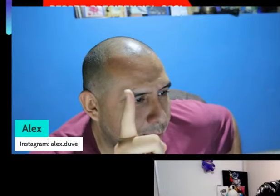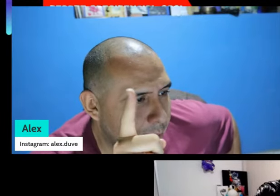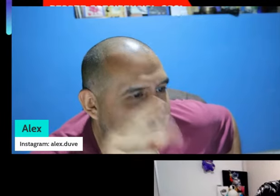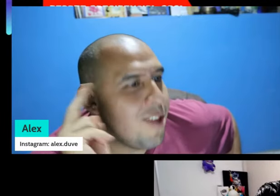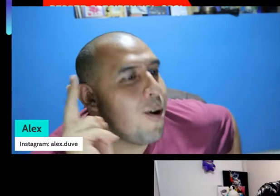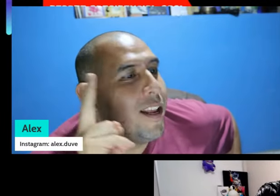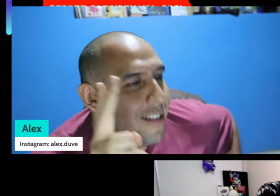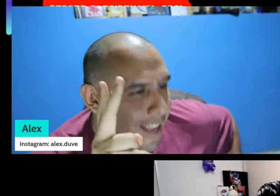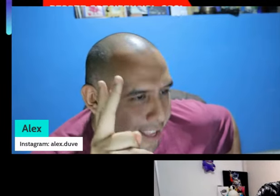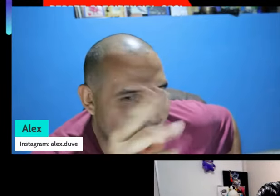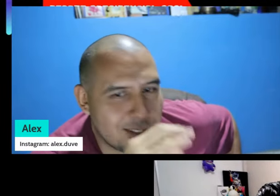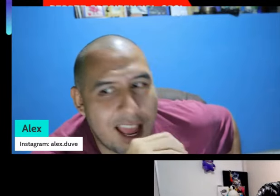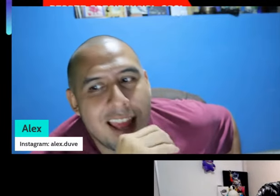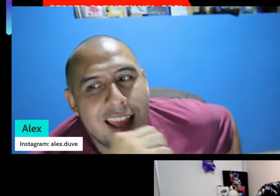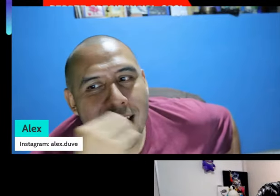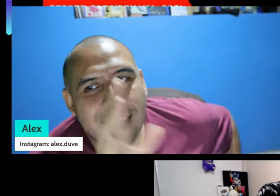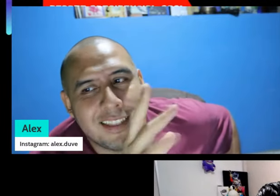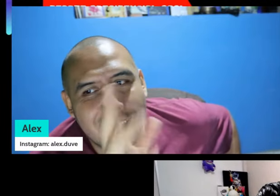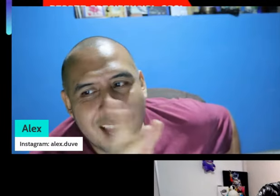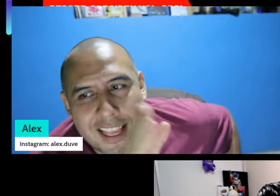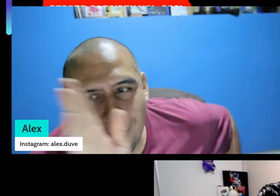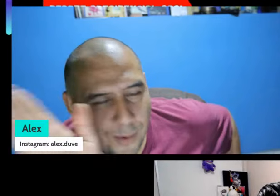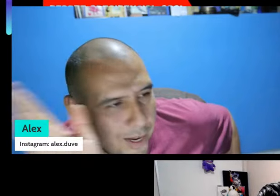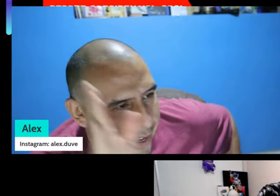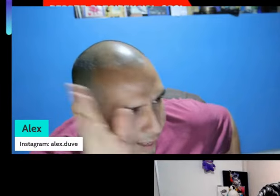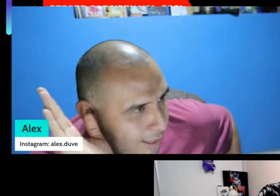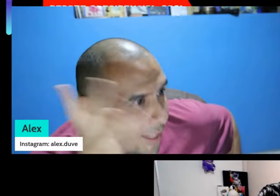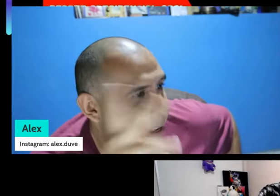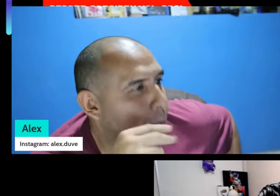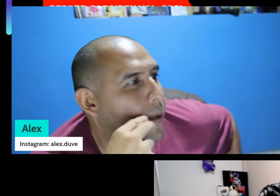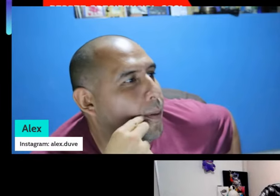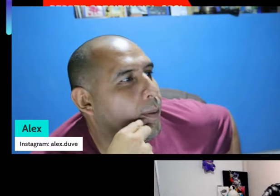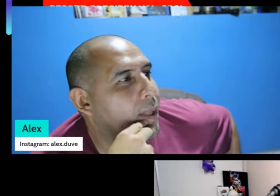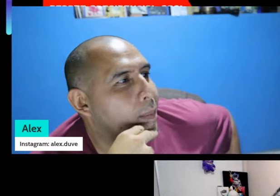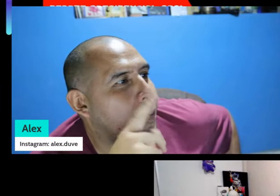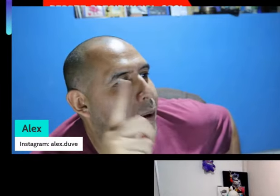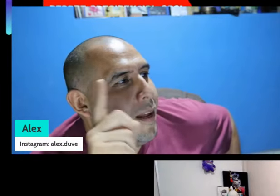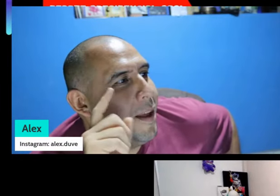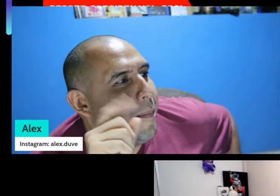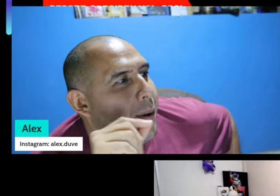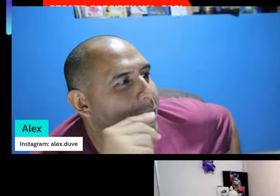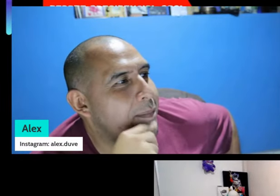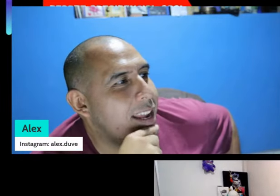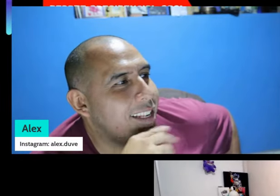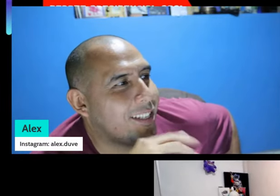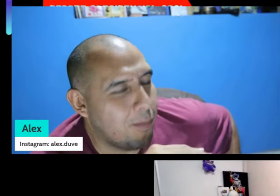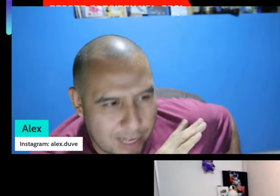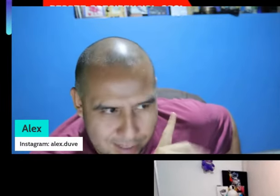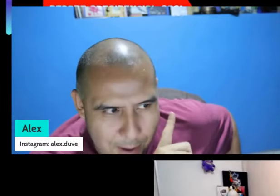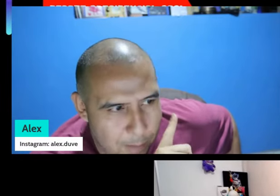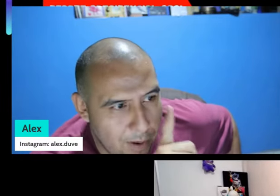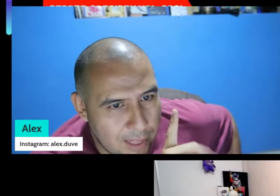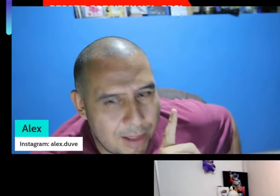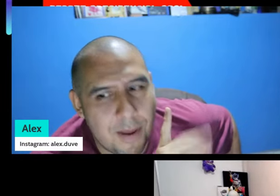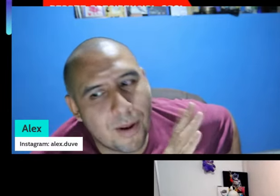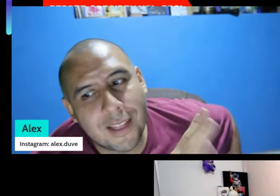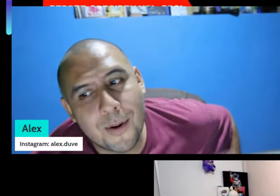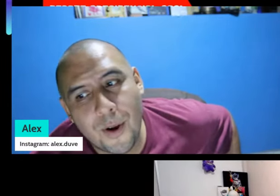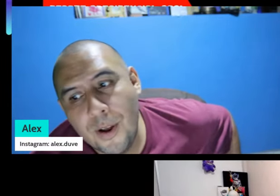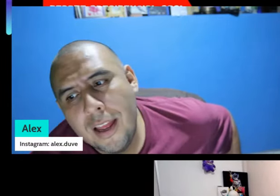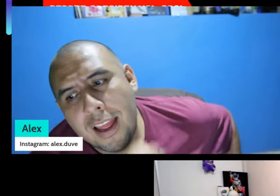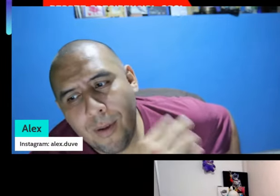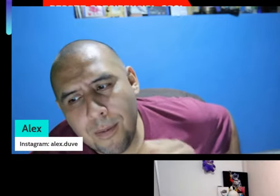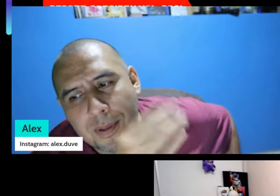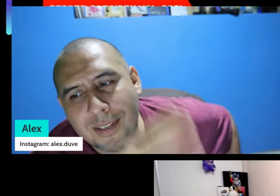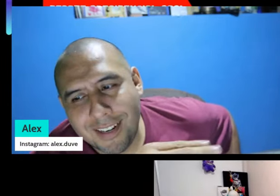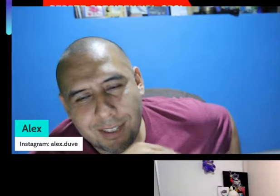premios ¿no? y yo hice o sea allí como que desaprovechó su tiempo pero ese Maínez como que en tema educativo